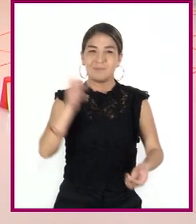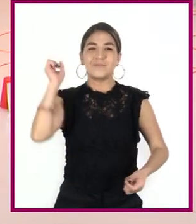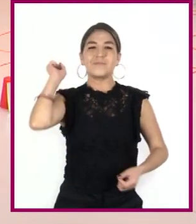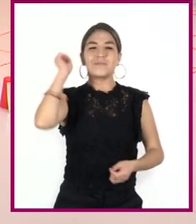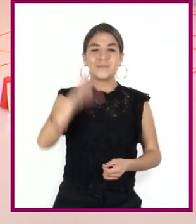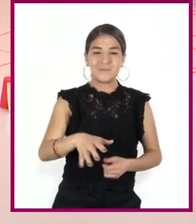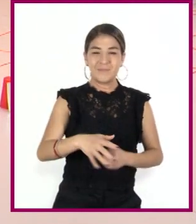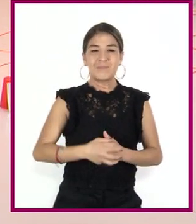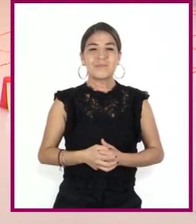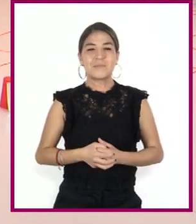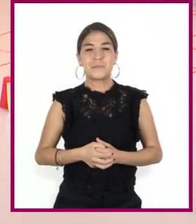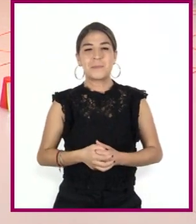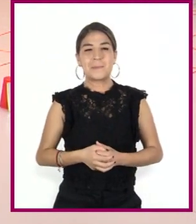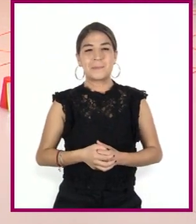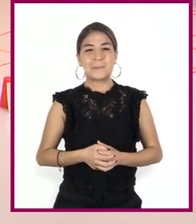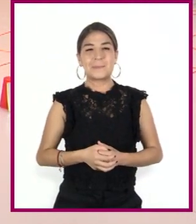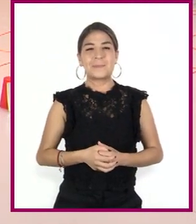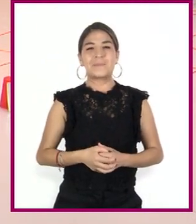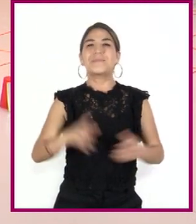lanza otra vez.